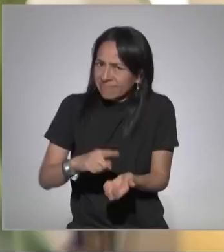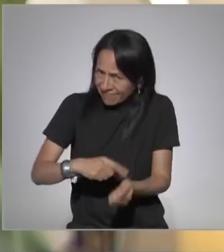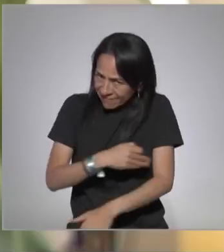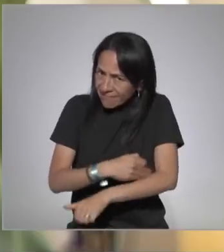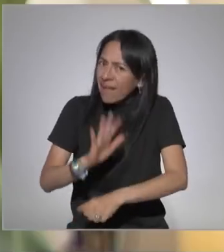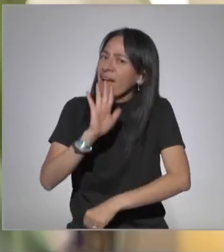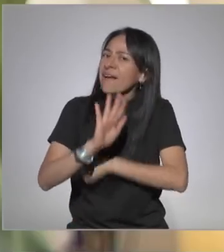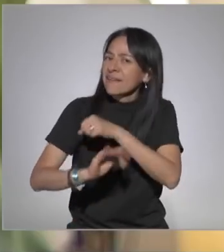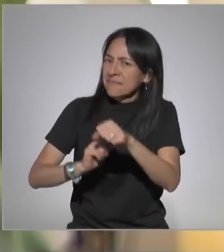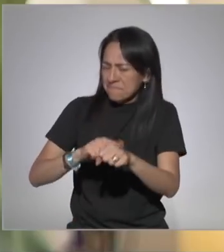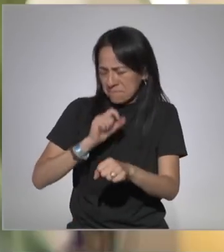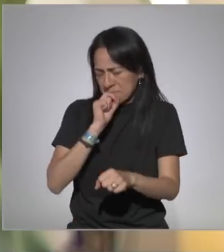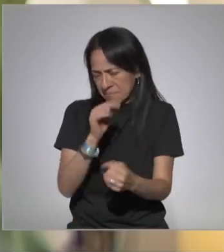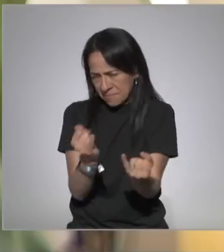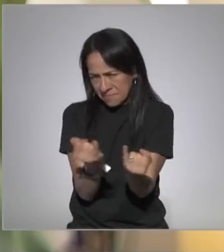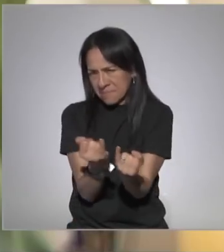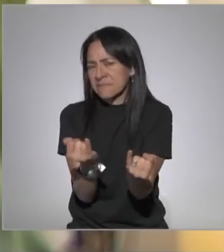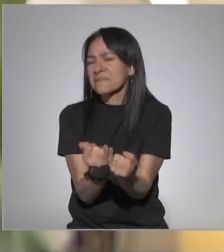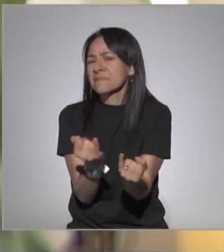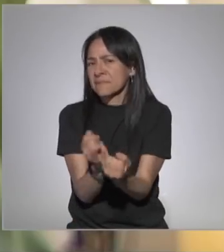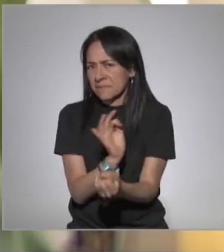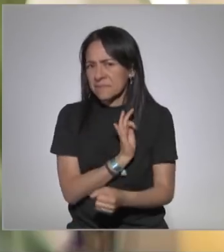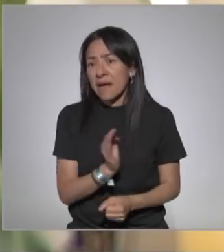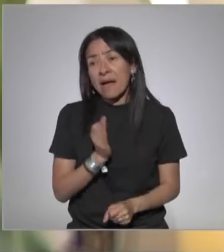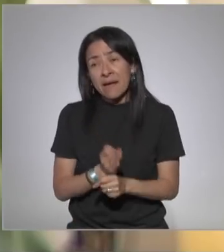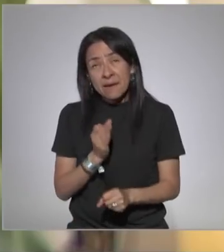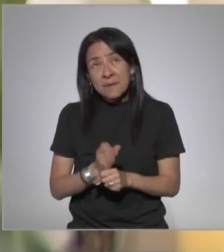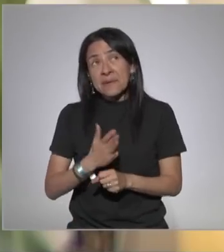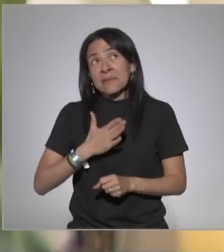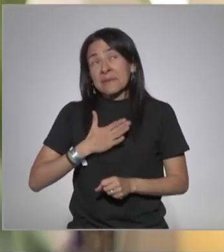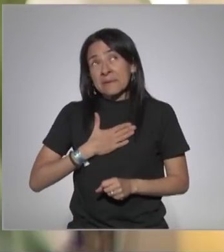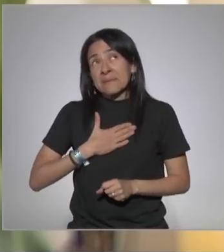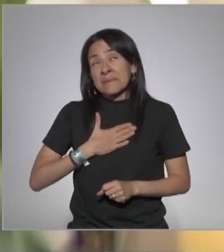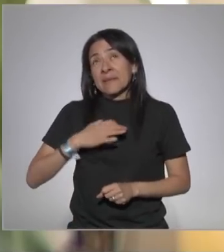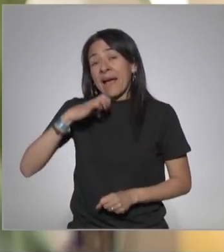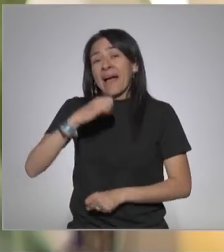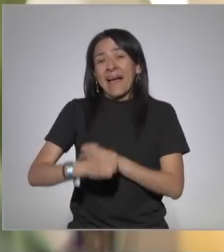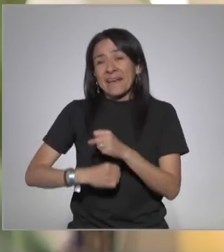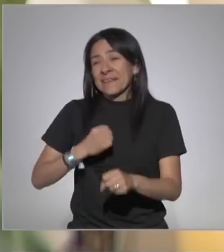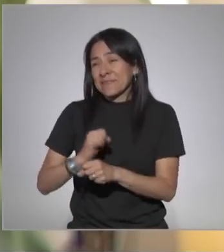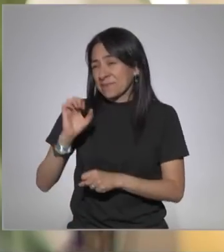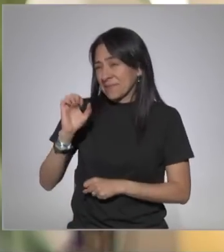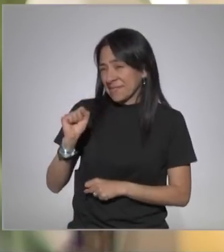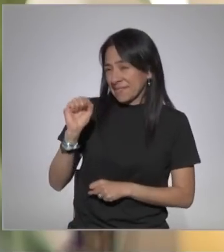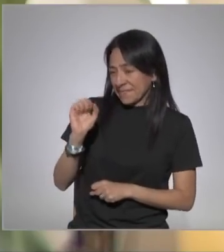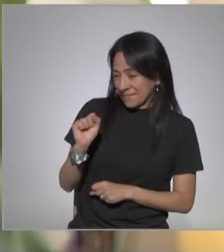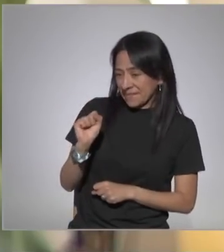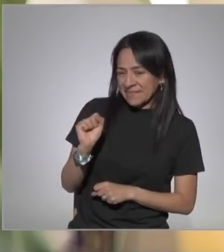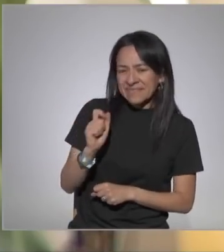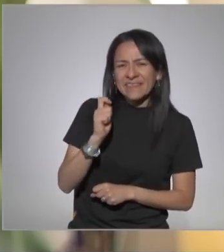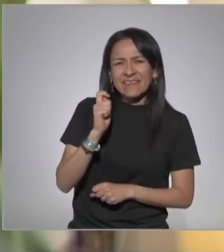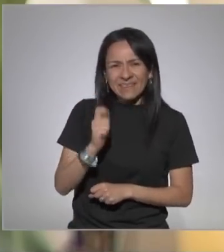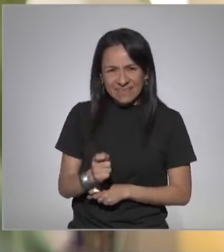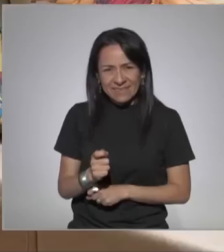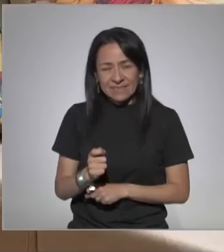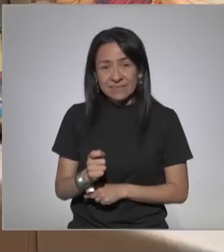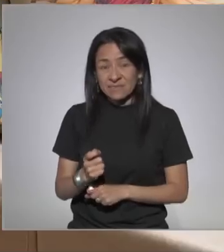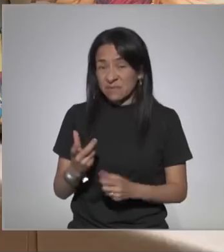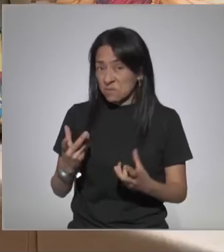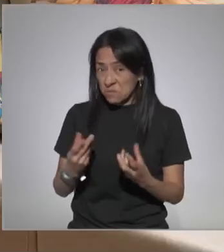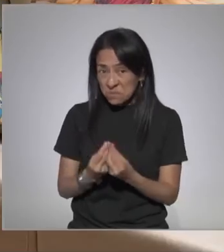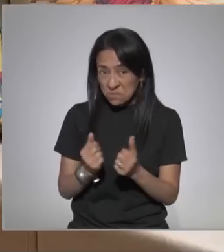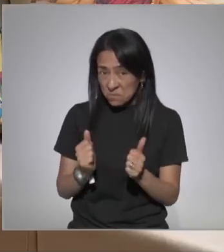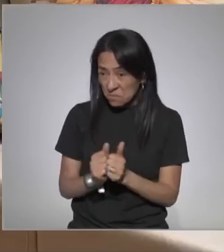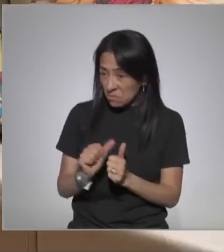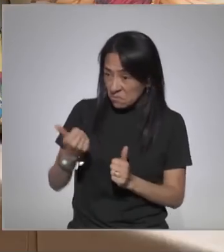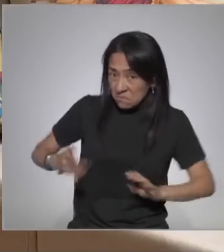también. Sí, en este momento de mi vida, ahora a mis 60 años, ya no es tan importante estar con una pareja,